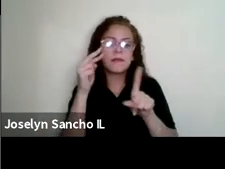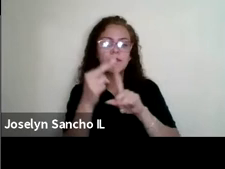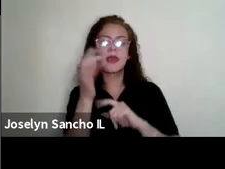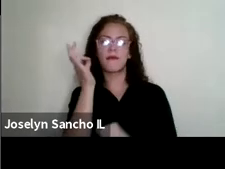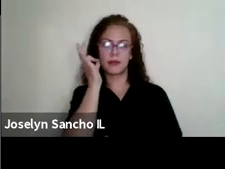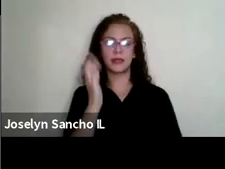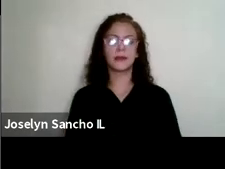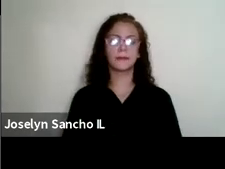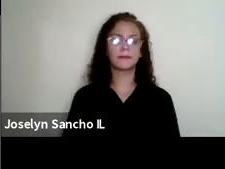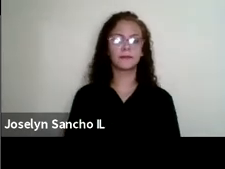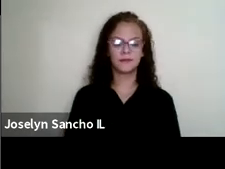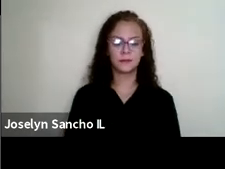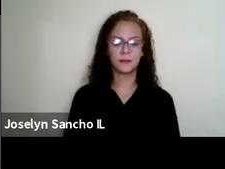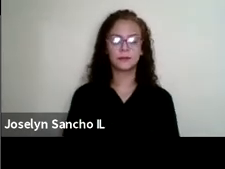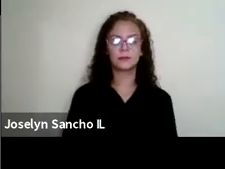femenina.